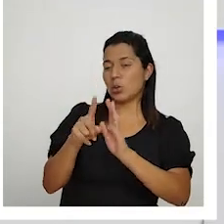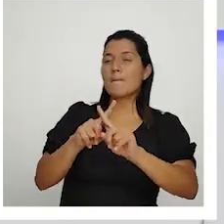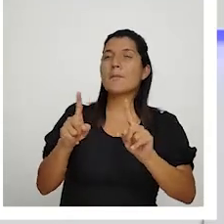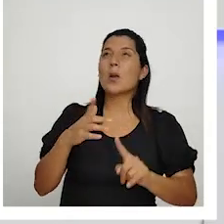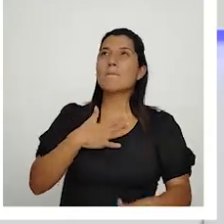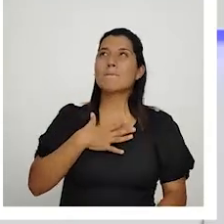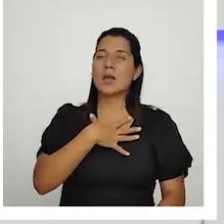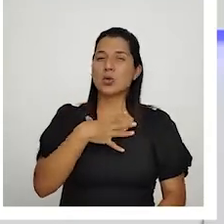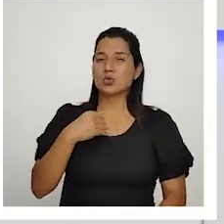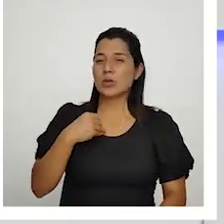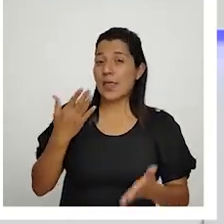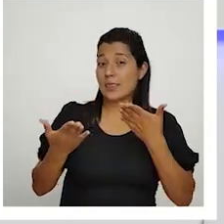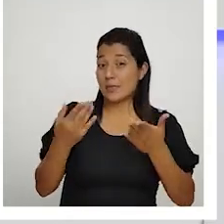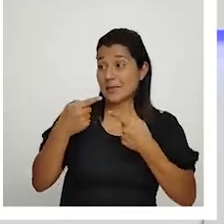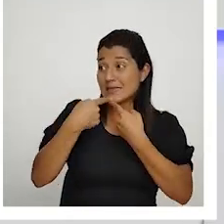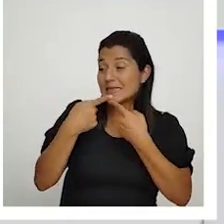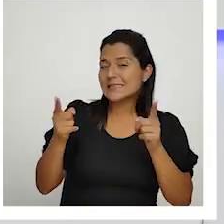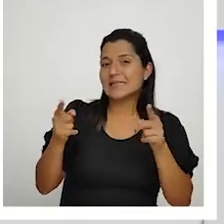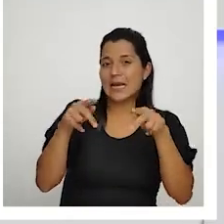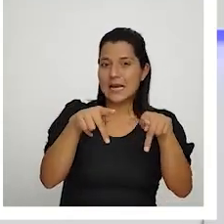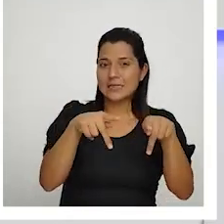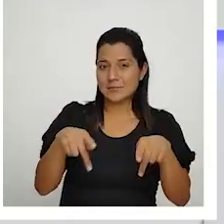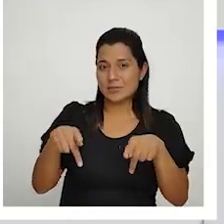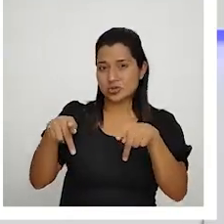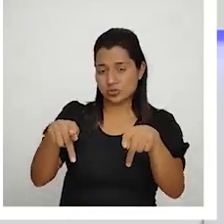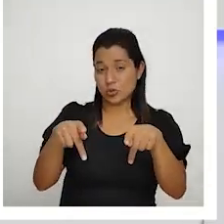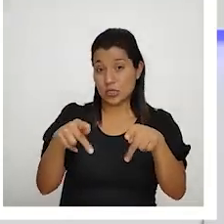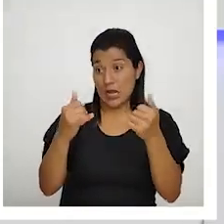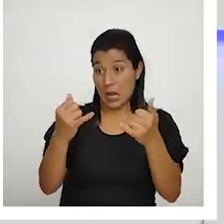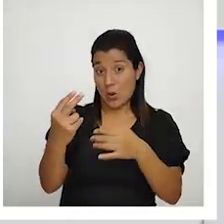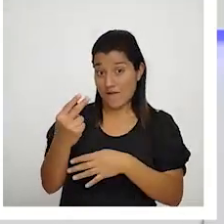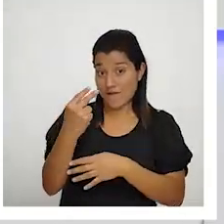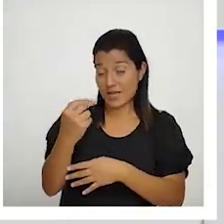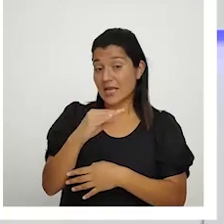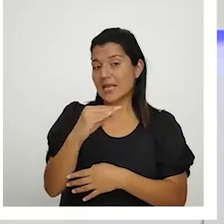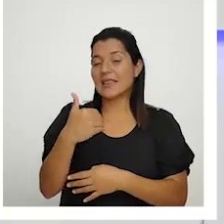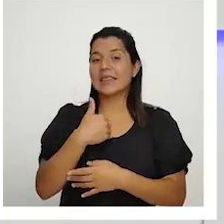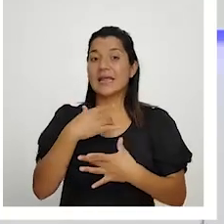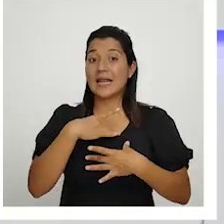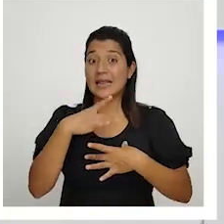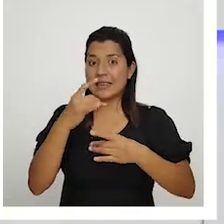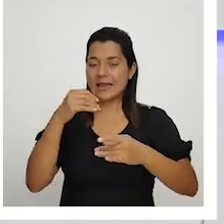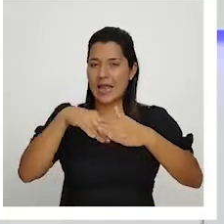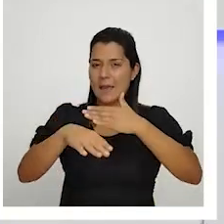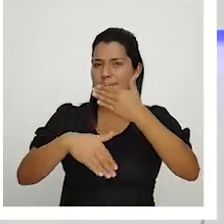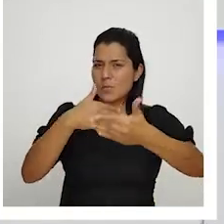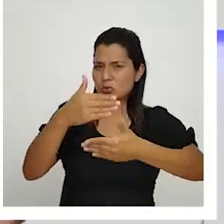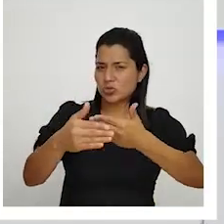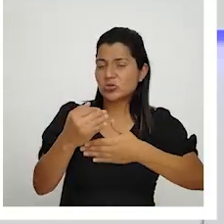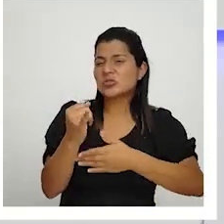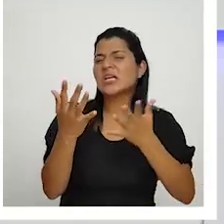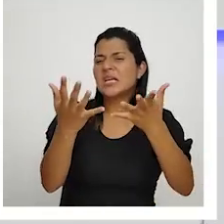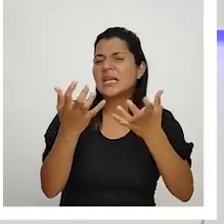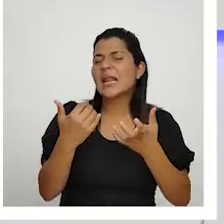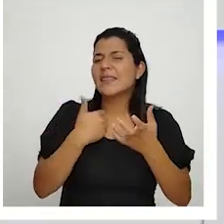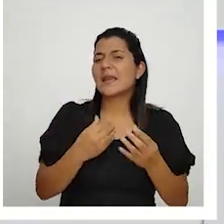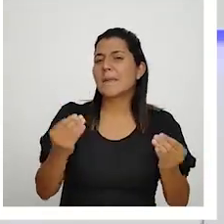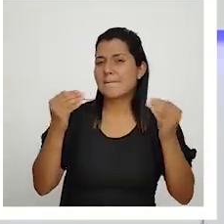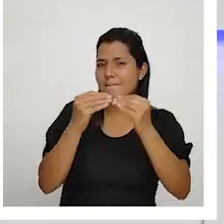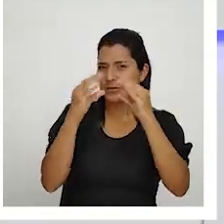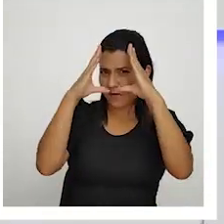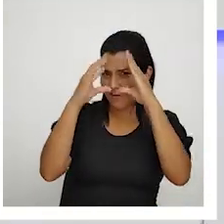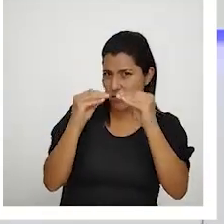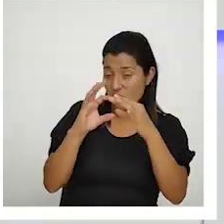que nos están viendo y están muy interesadas en este proceso, si quisieran tener más información sobre esta investigación, ¿hay algún